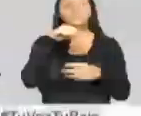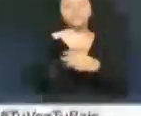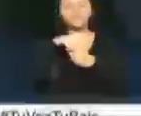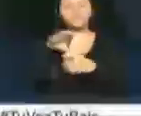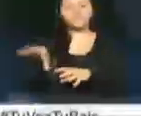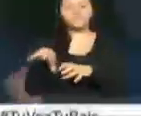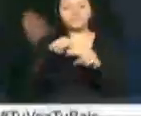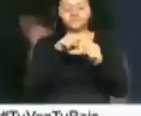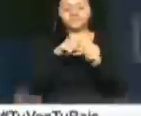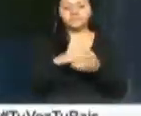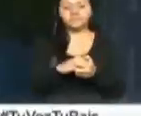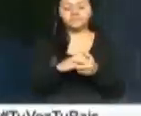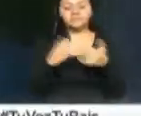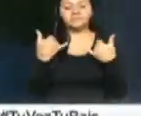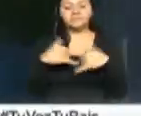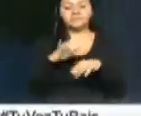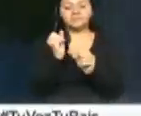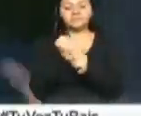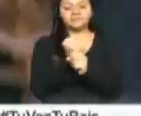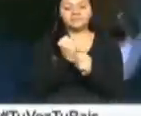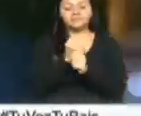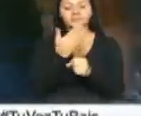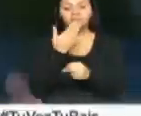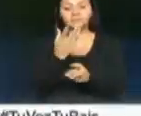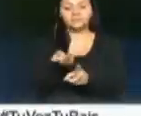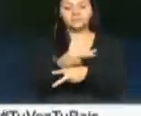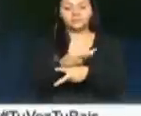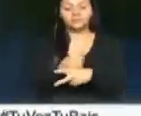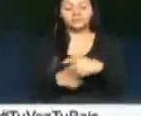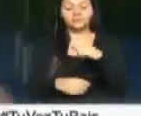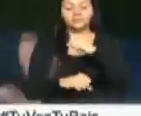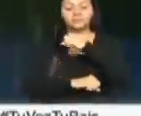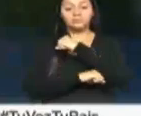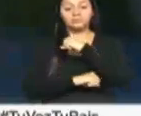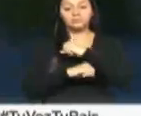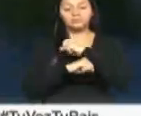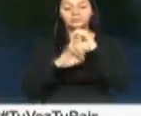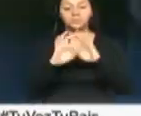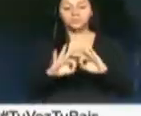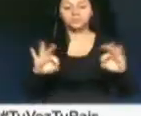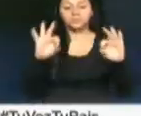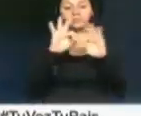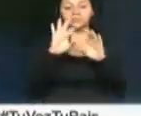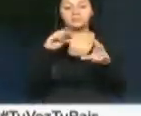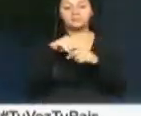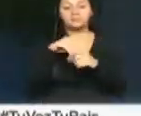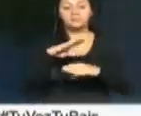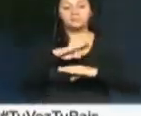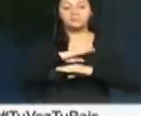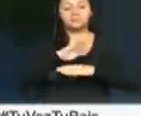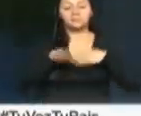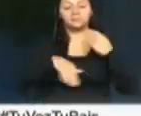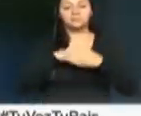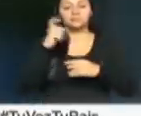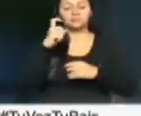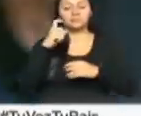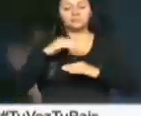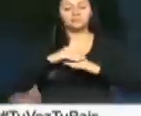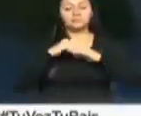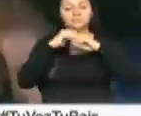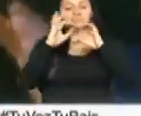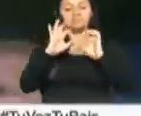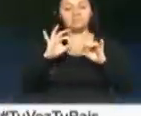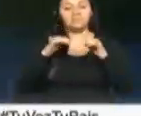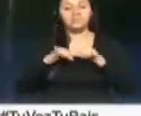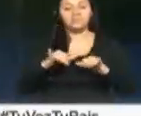rescate. Hay que seguir trabajando en la productividad, la base para generar recursos y poder satisfacer las diferentes necesidades y